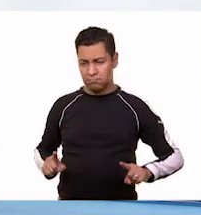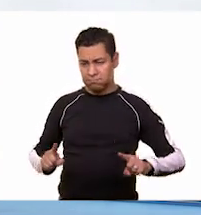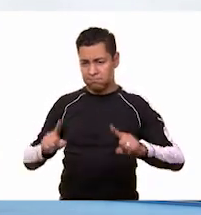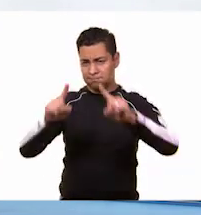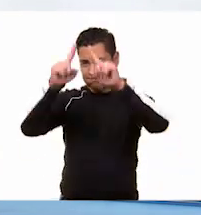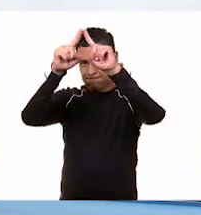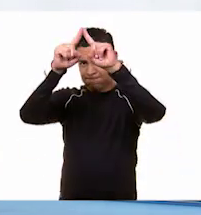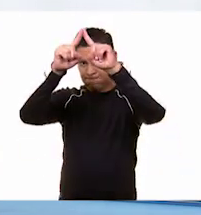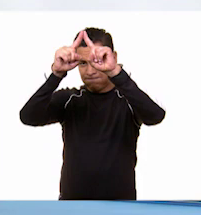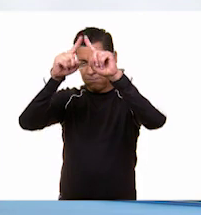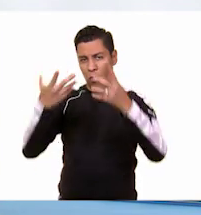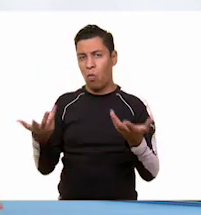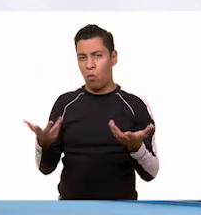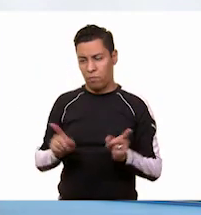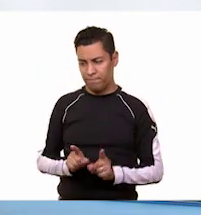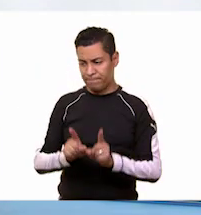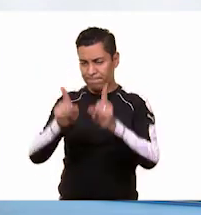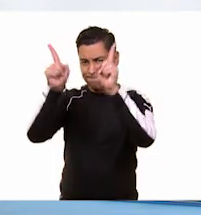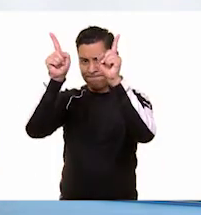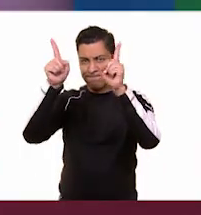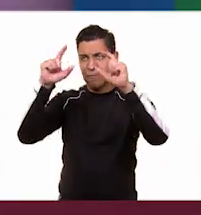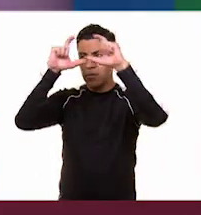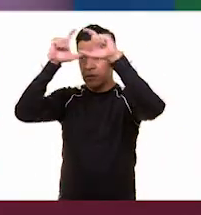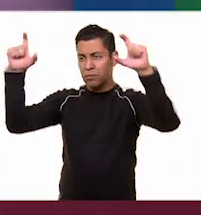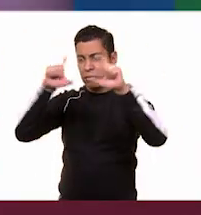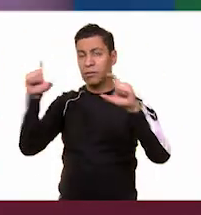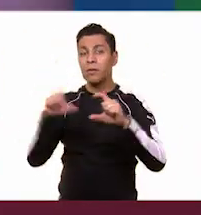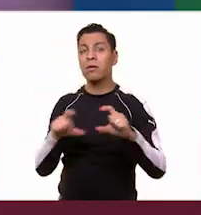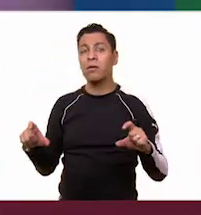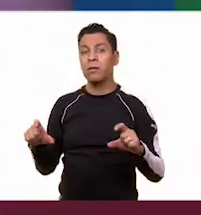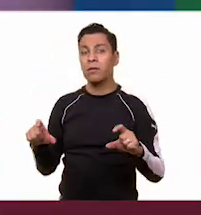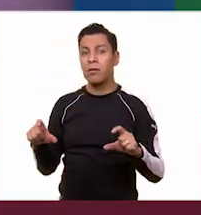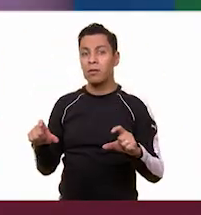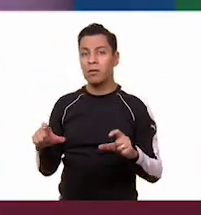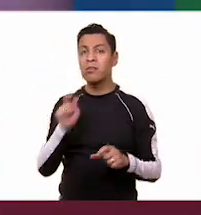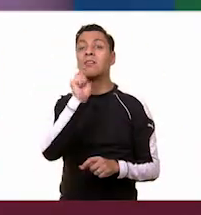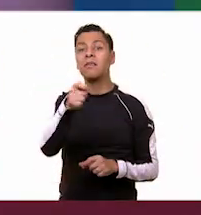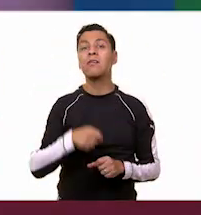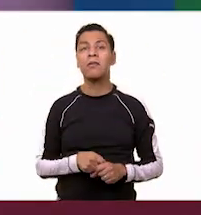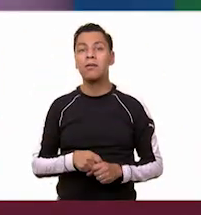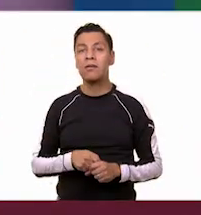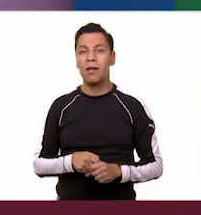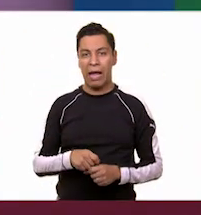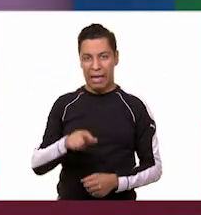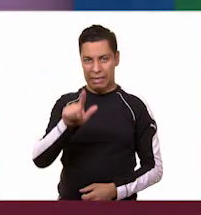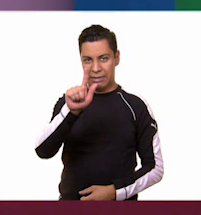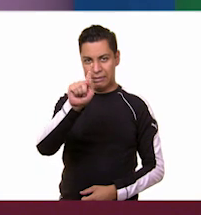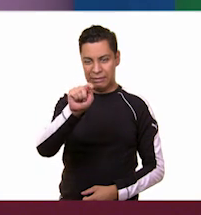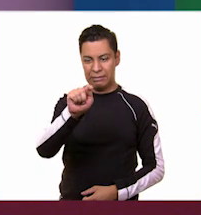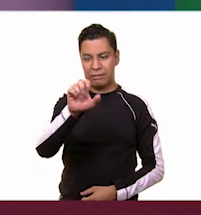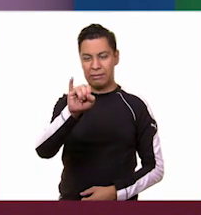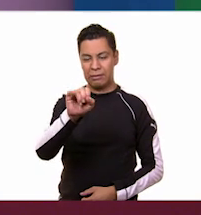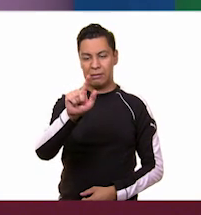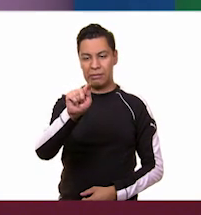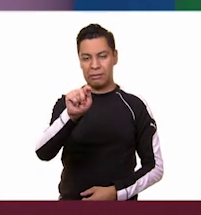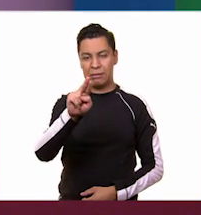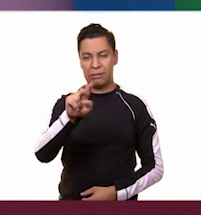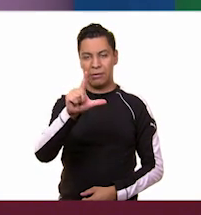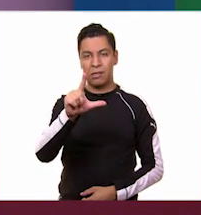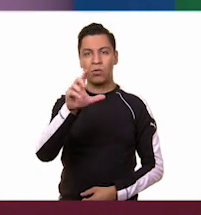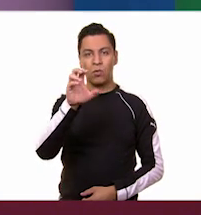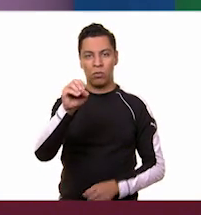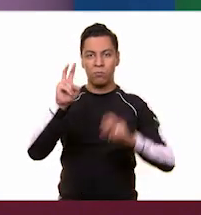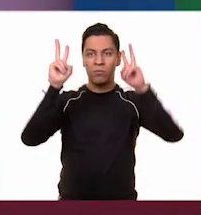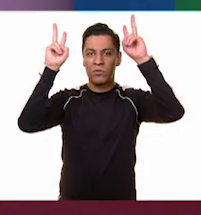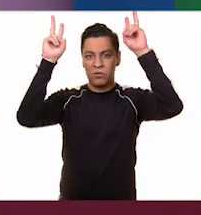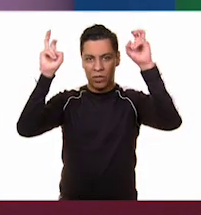está la información más relevante de la noticia? En el título, profe, porque ahí dijimos que tiene que ser breve y